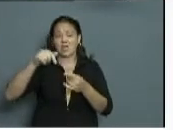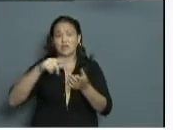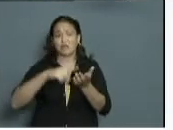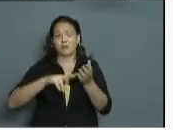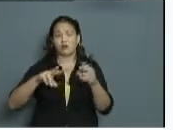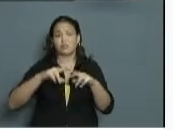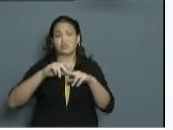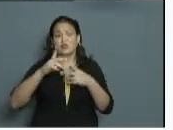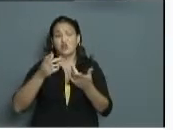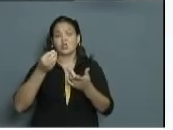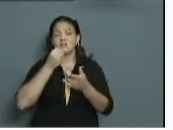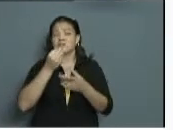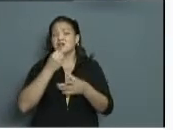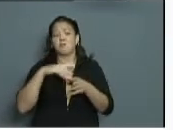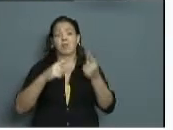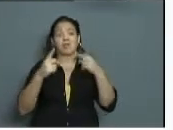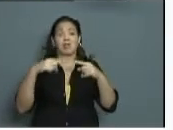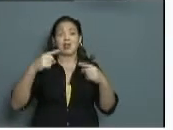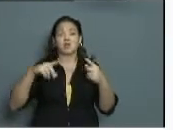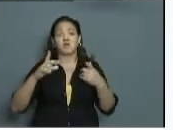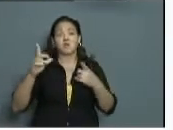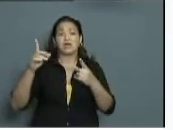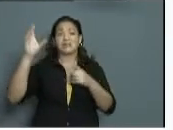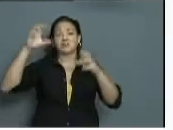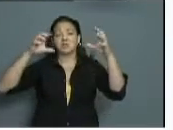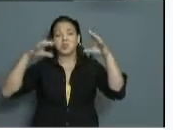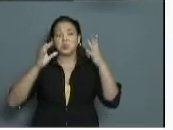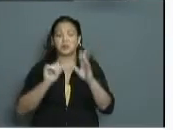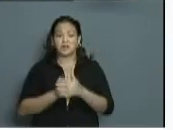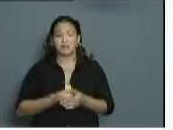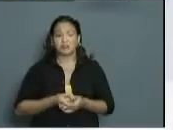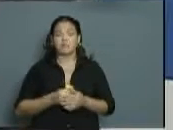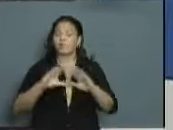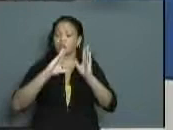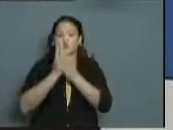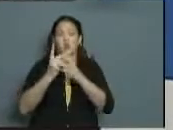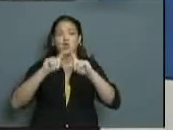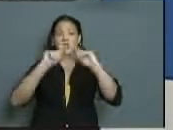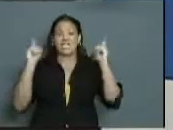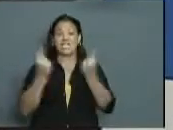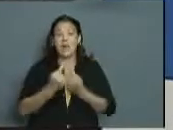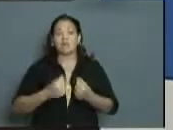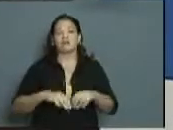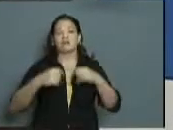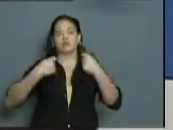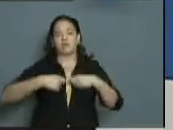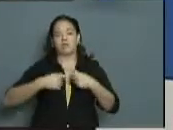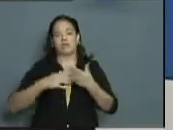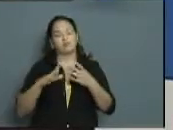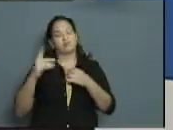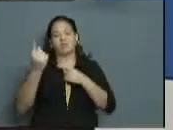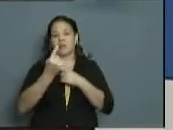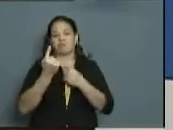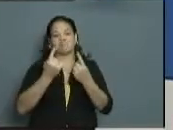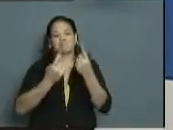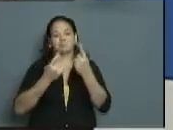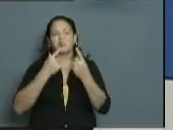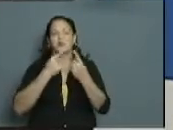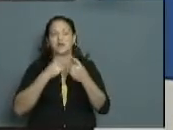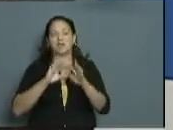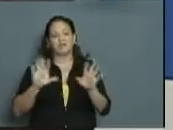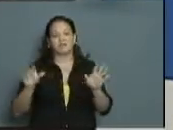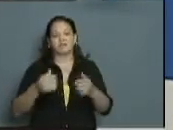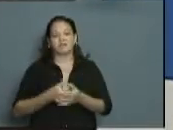ascenso térmico, bueno, pues favorecerá las lluvias, pero de forma general las lluvias serán aisladas en el territorio holguinero. Y